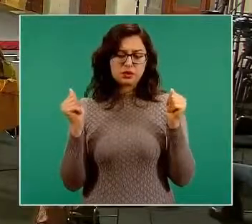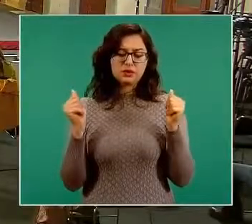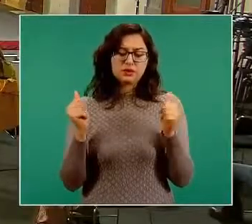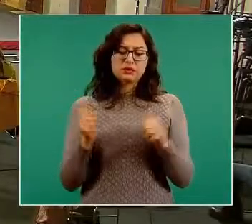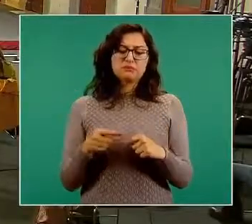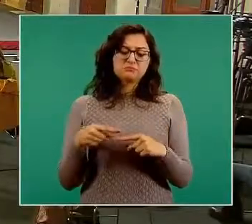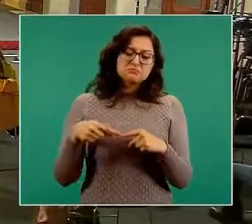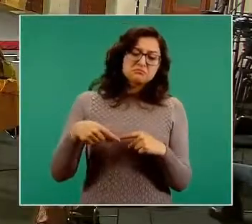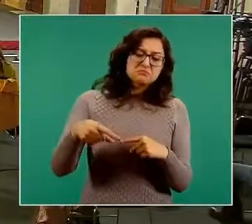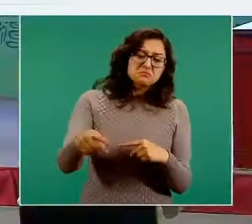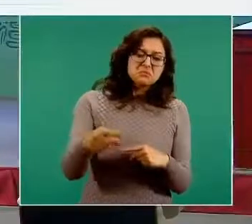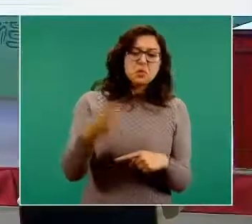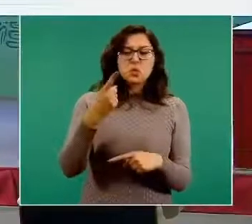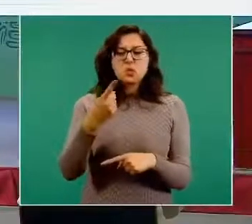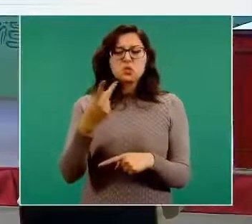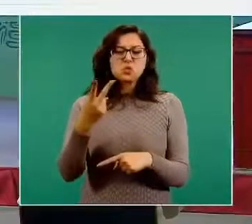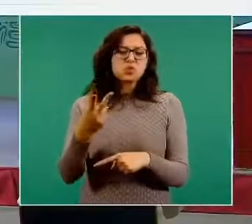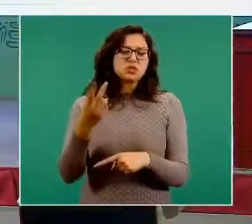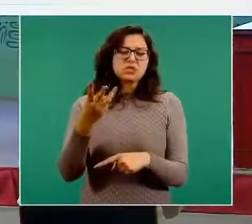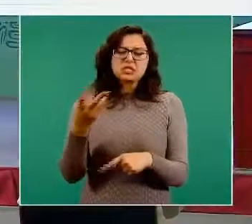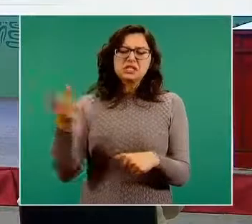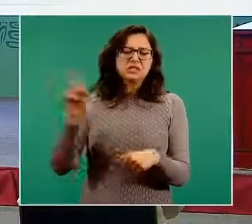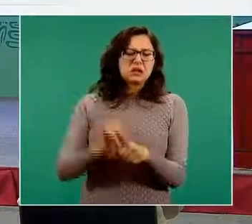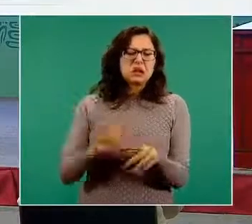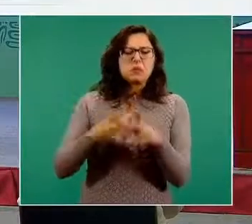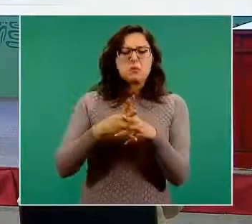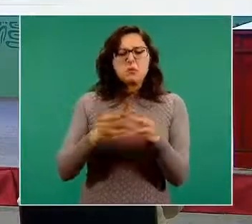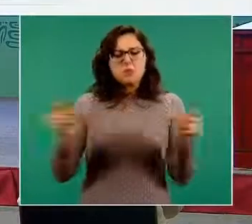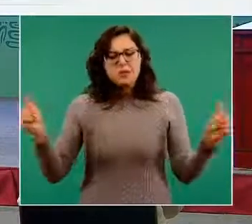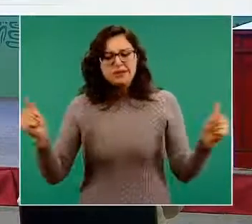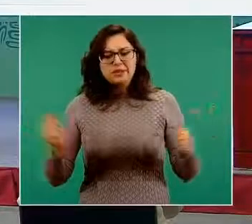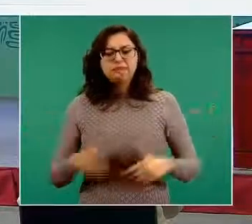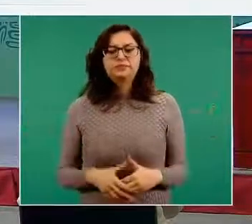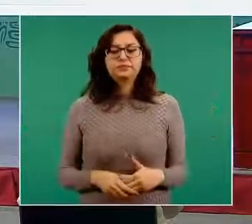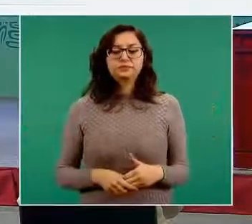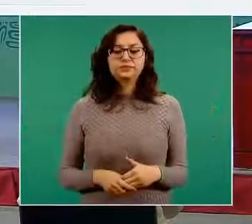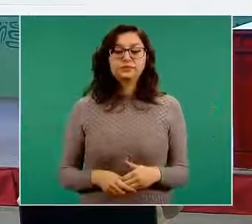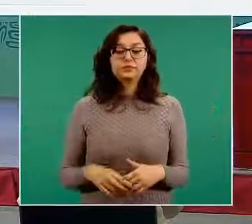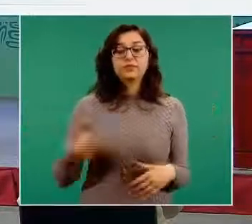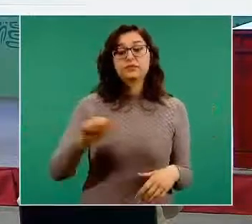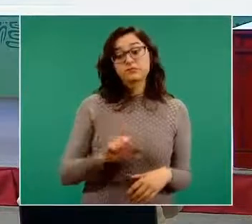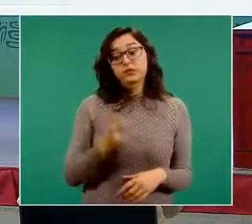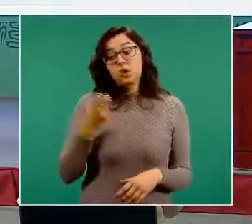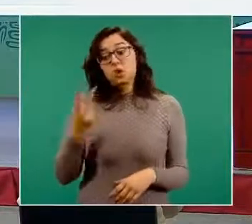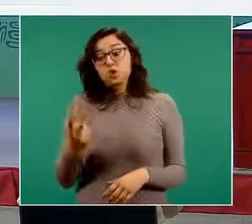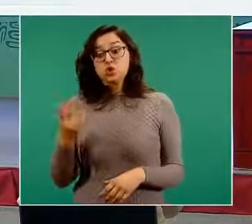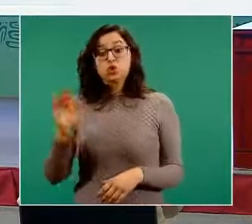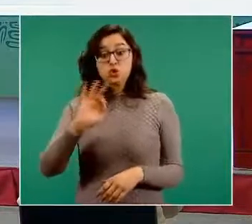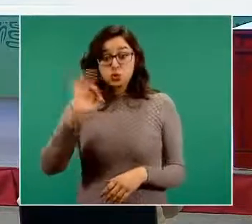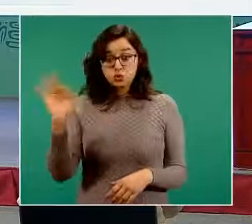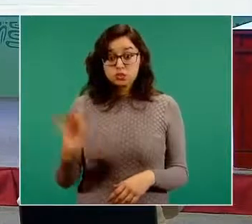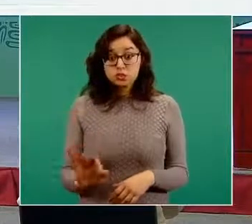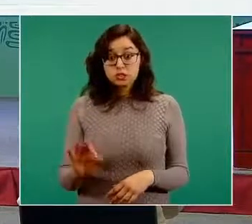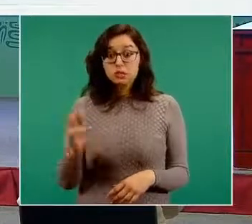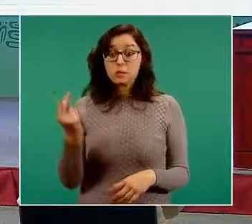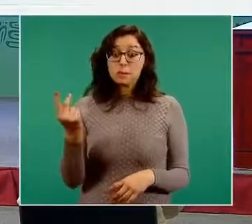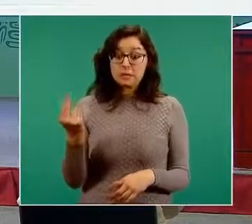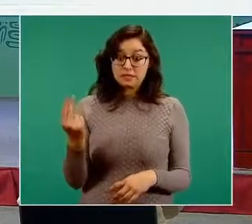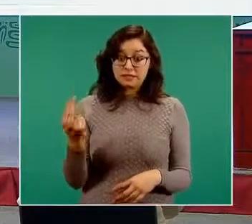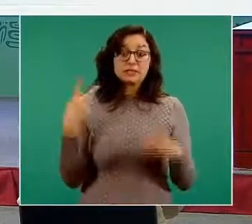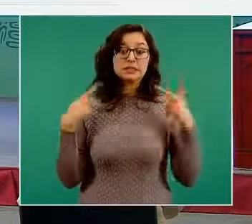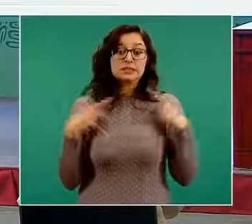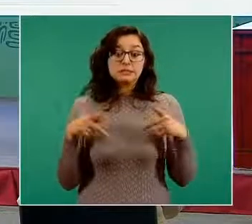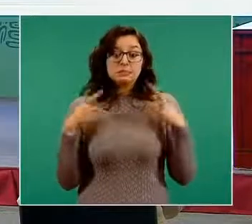los primeros 1, 2 o 3 días. Hay algunos, que es este 2%, esos 25